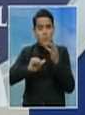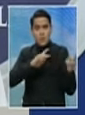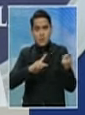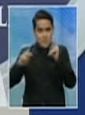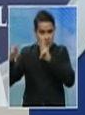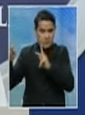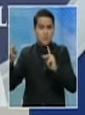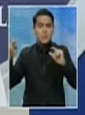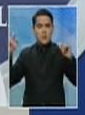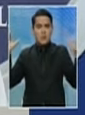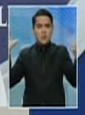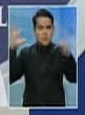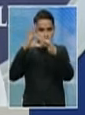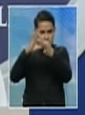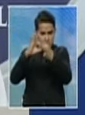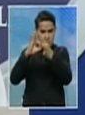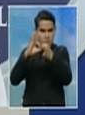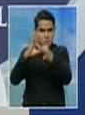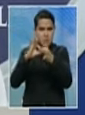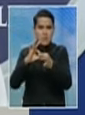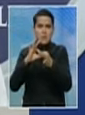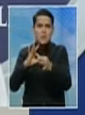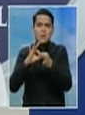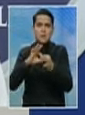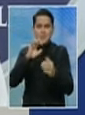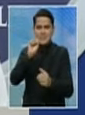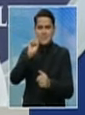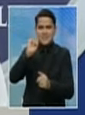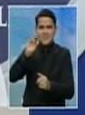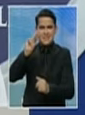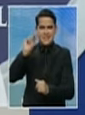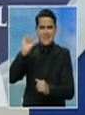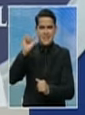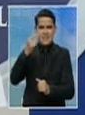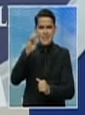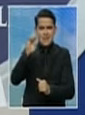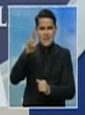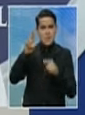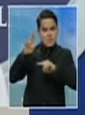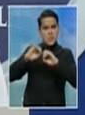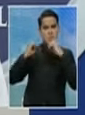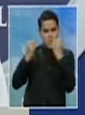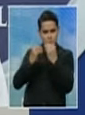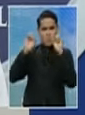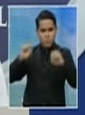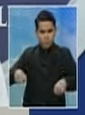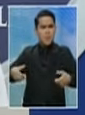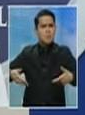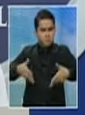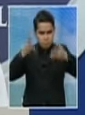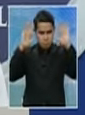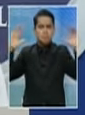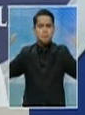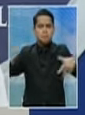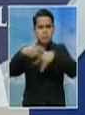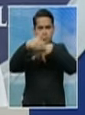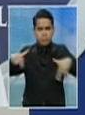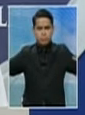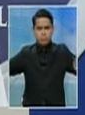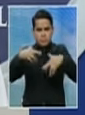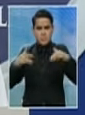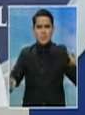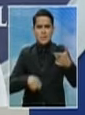forman parte del Sistema Nacional de Riesgos SINAGER, el personal médico y de enfermería, de regulación sanitaria, entes